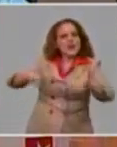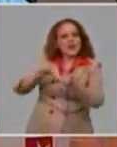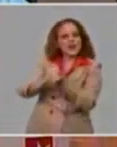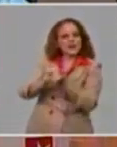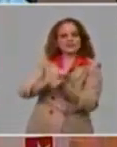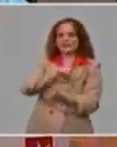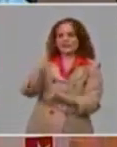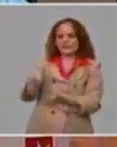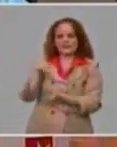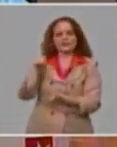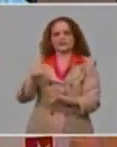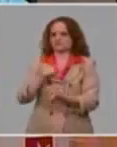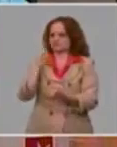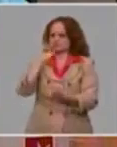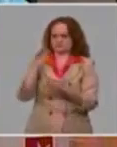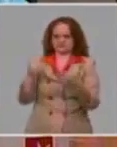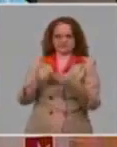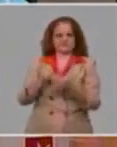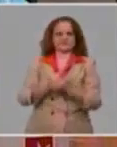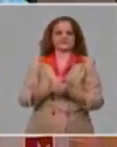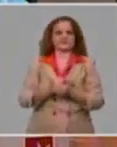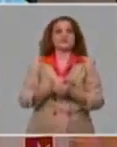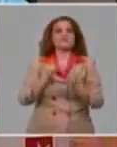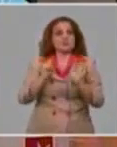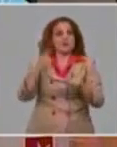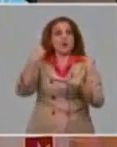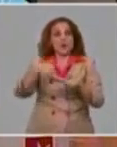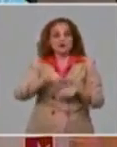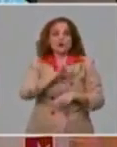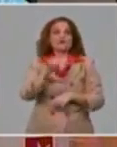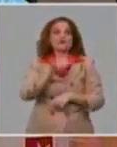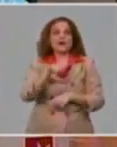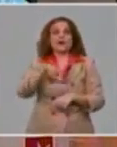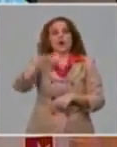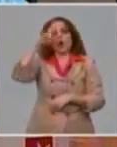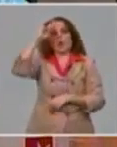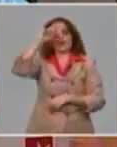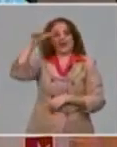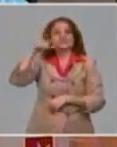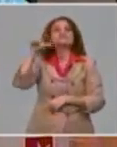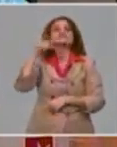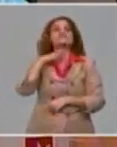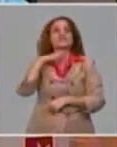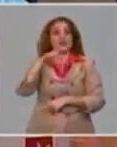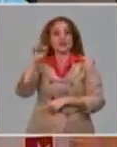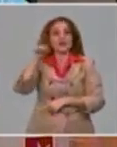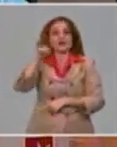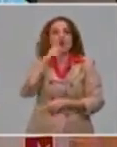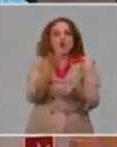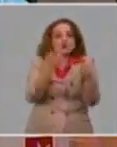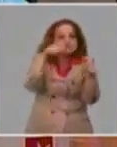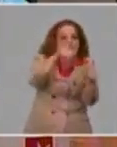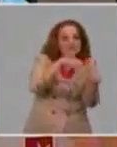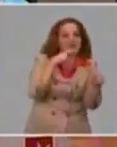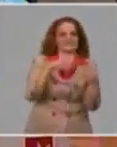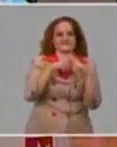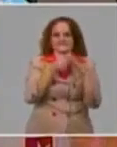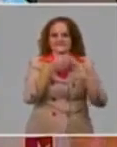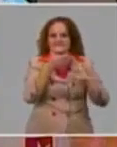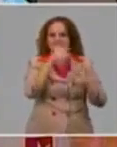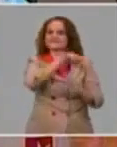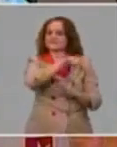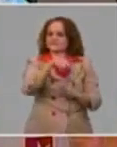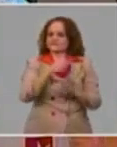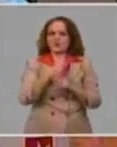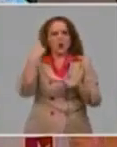Allende, 400 camas, estamos trabajando entonces la cocina definitiva del Salvador Allende, bueno, para sacarlo. O sea, igual estamos trabajando sin un grupo